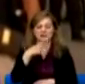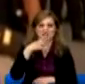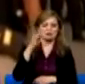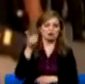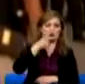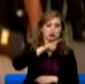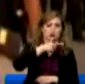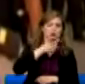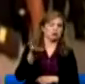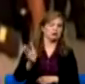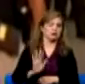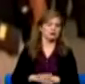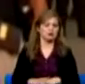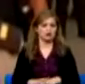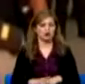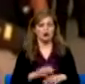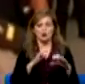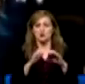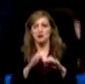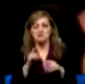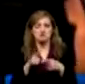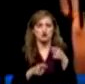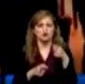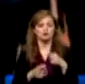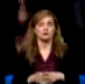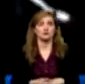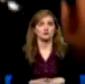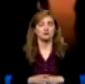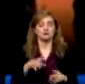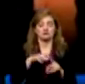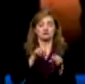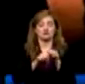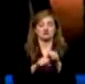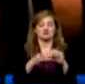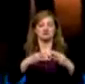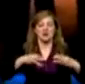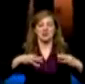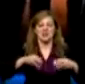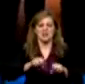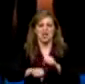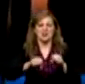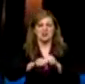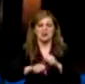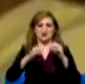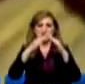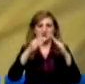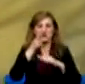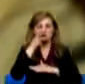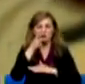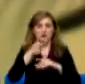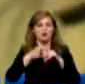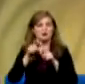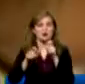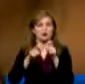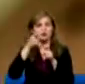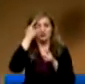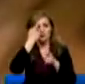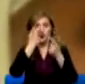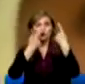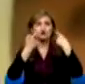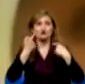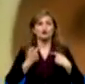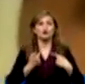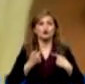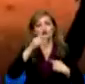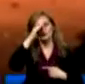y verdaderamente no hay cómo conversar con ellos. El vandalismo dejó daños materiales en bienes públicos y varios ciudadanos heridos, entre